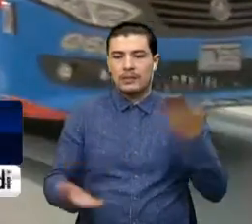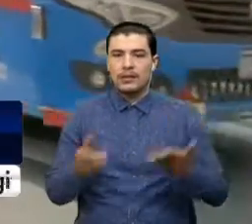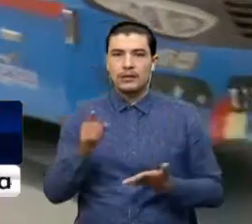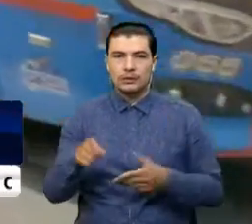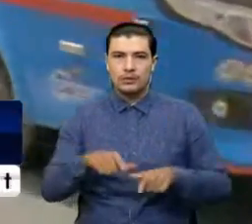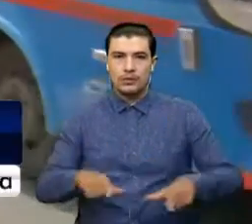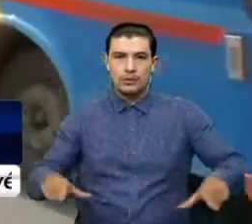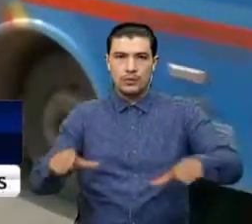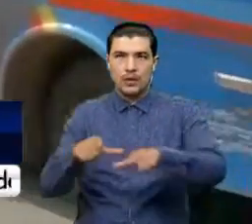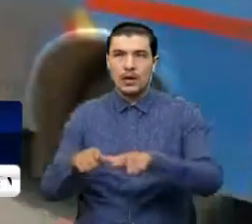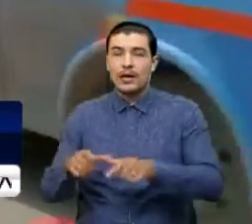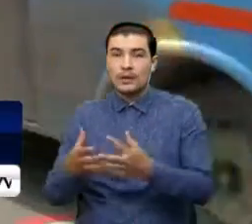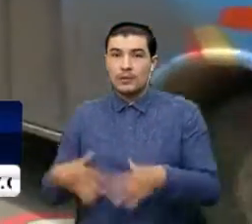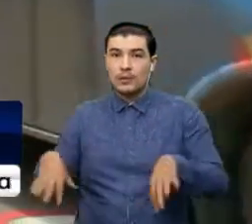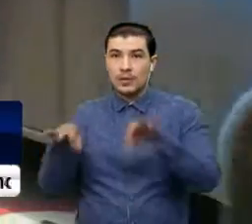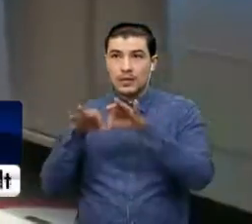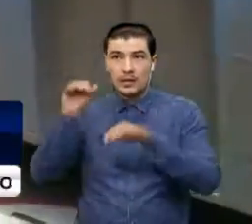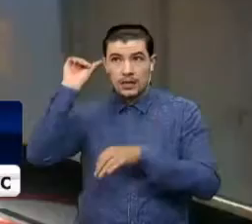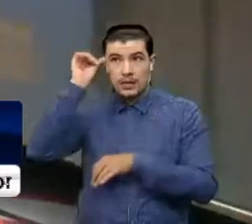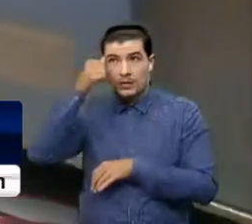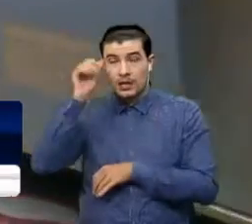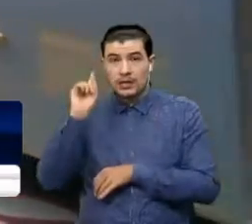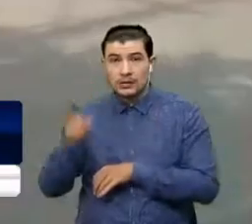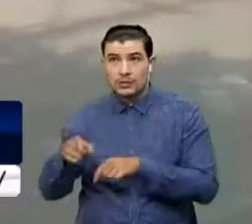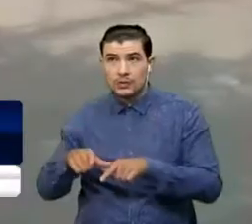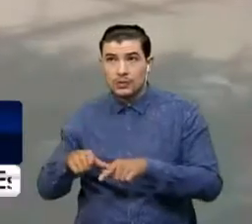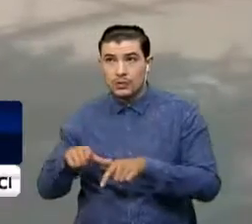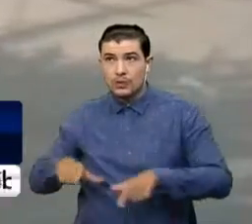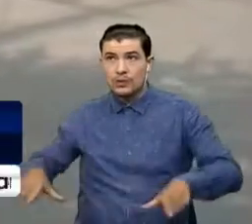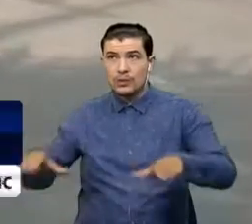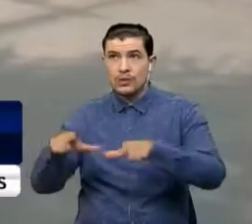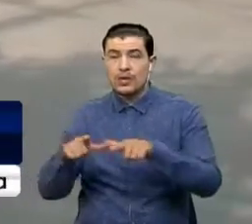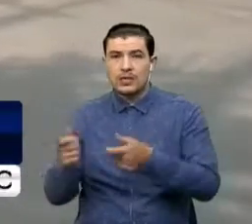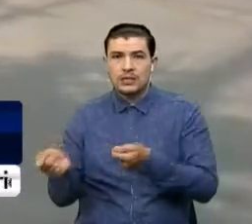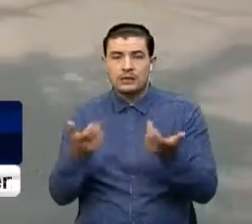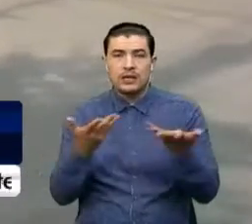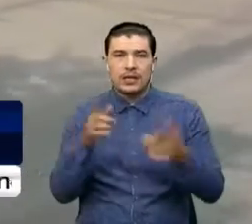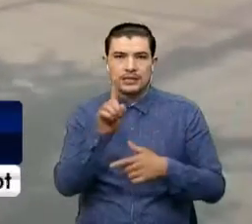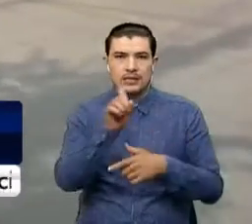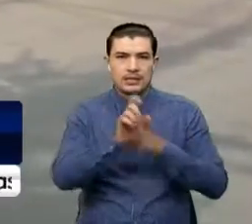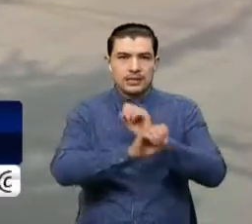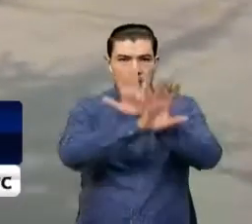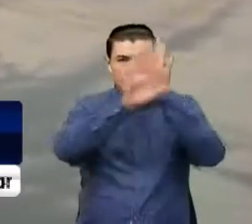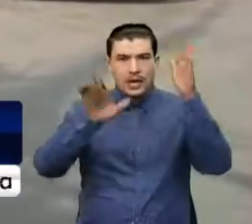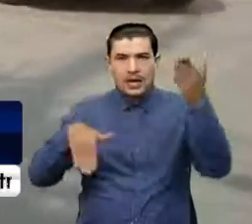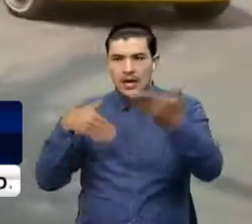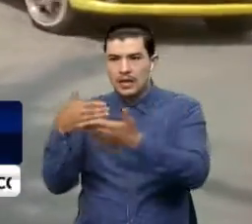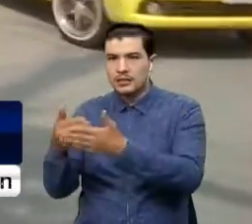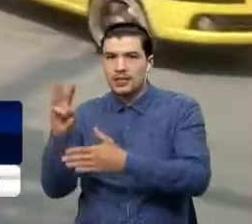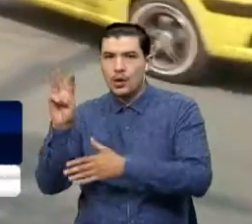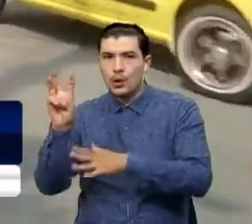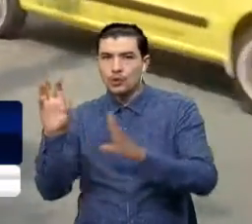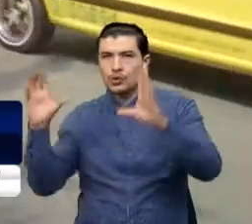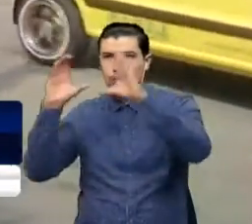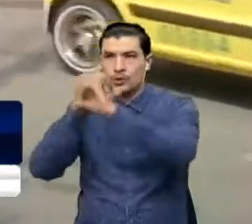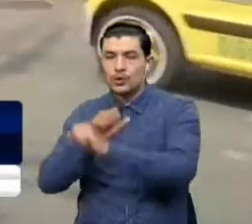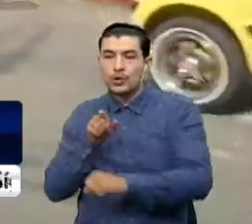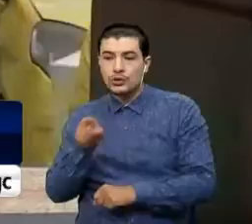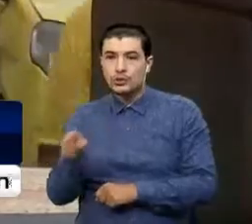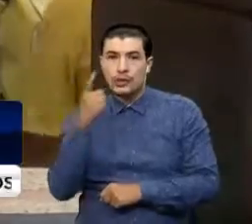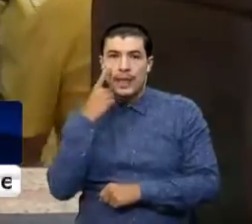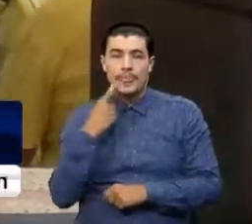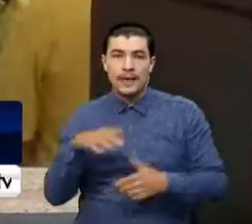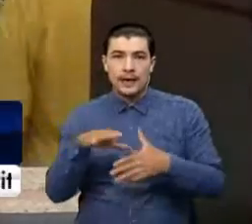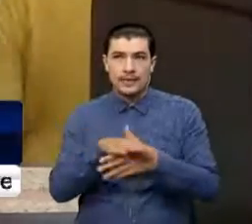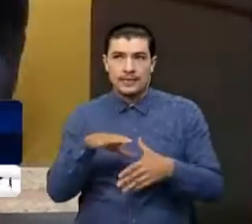es importante recordar que esta restricción de vehículos y motocicletas irá desde las 6 de la mañana hasta las 8 de la noche para este día los